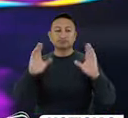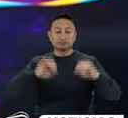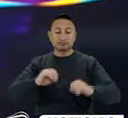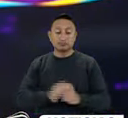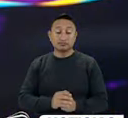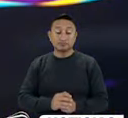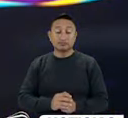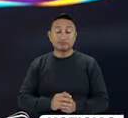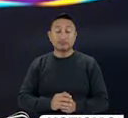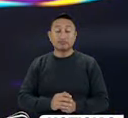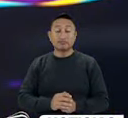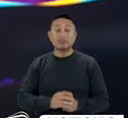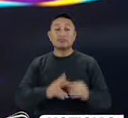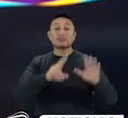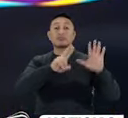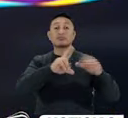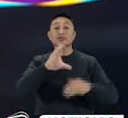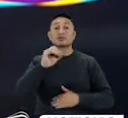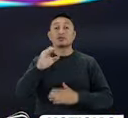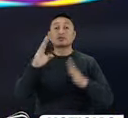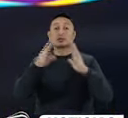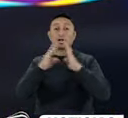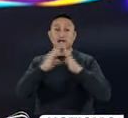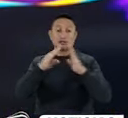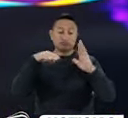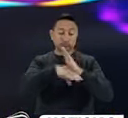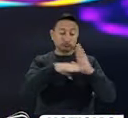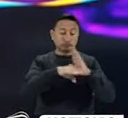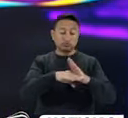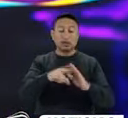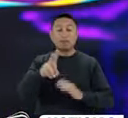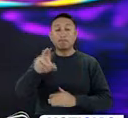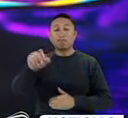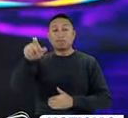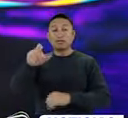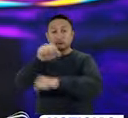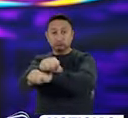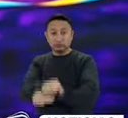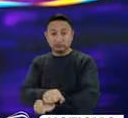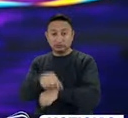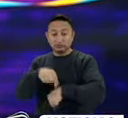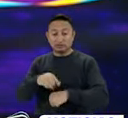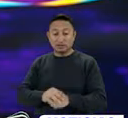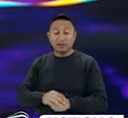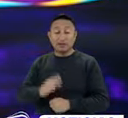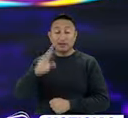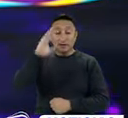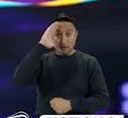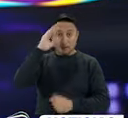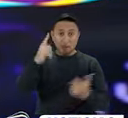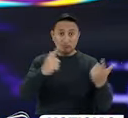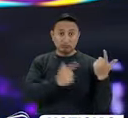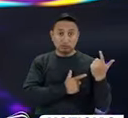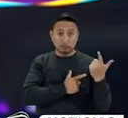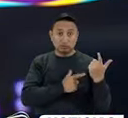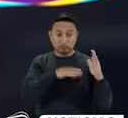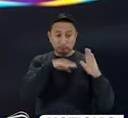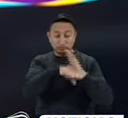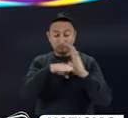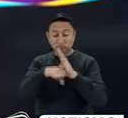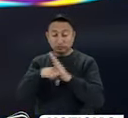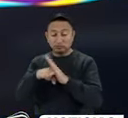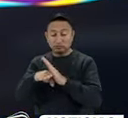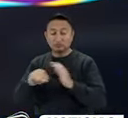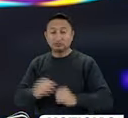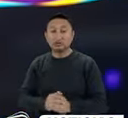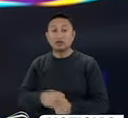Allanaron más de 70 casas y detuvieron a cerca de 20 personas en un operativo entre la Policía Nacional y las Fuerzas Armadas